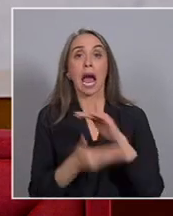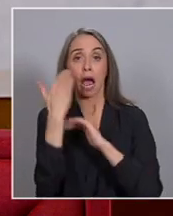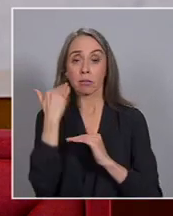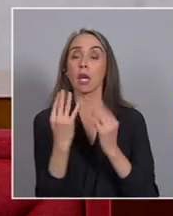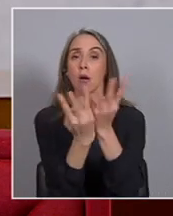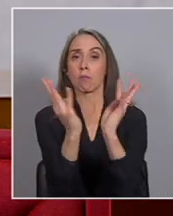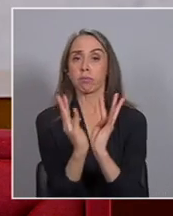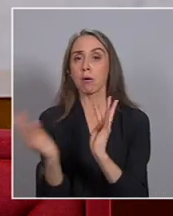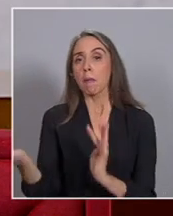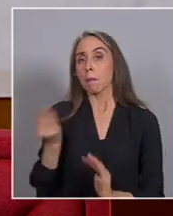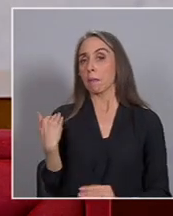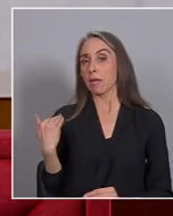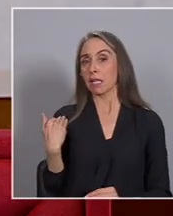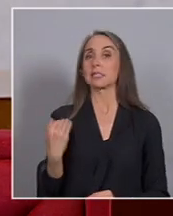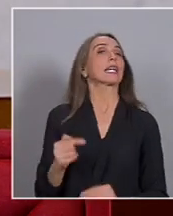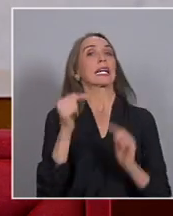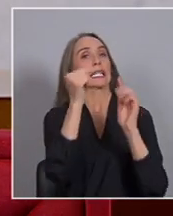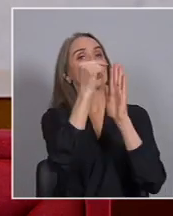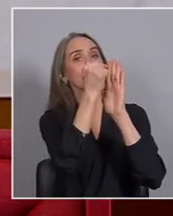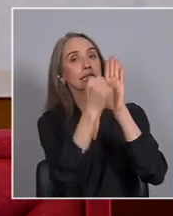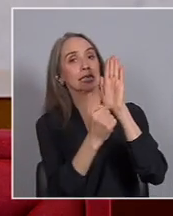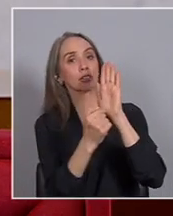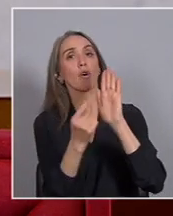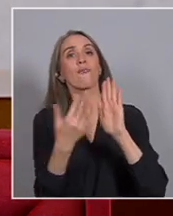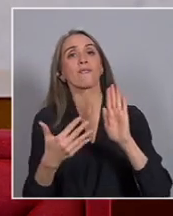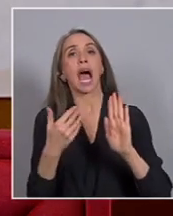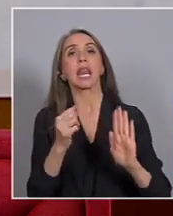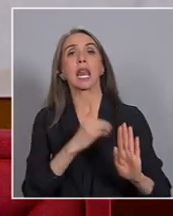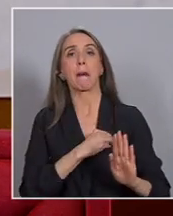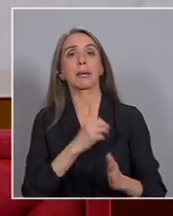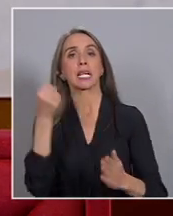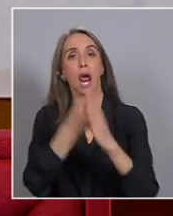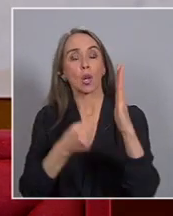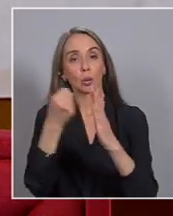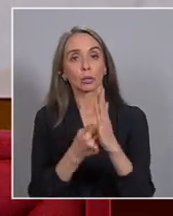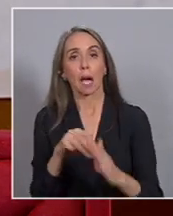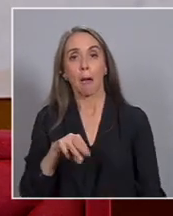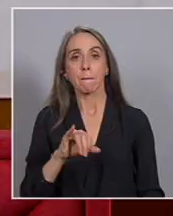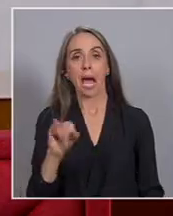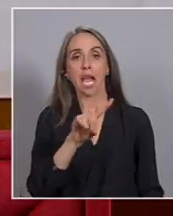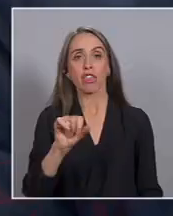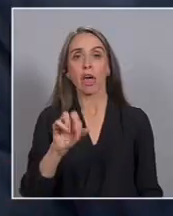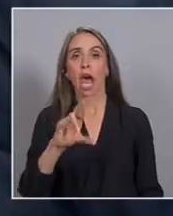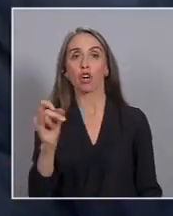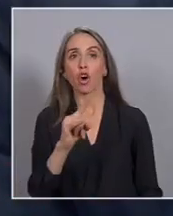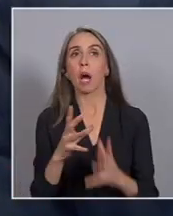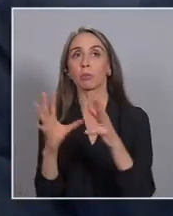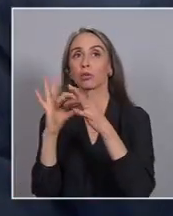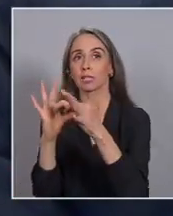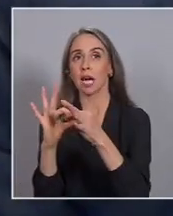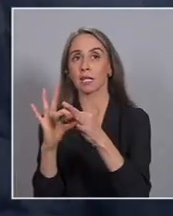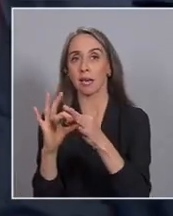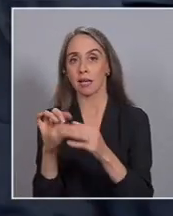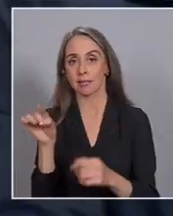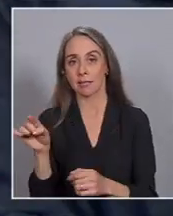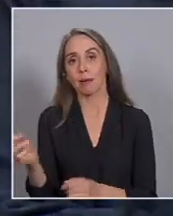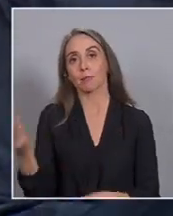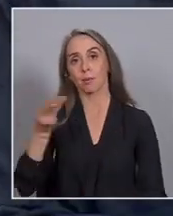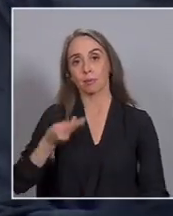momento, me dice: estas son las cosas por las que vale la pena luchar. Maisa Rojas, muchas gracias porque esto es tuyo.